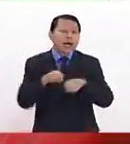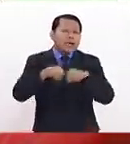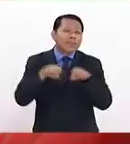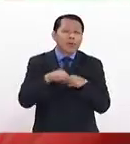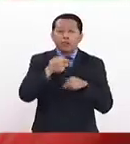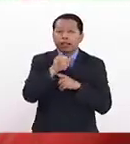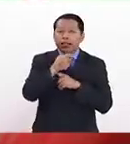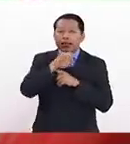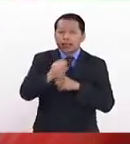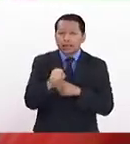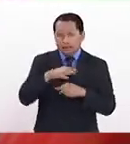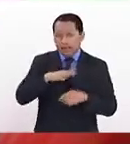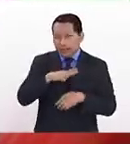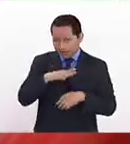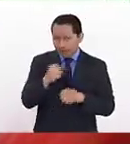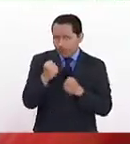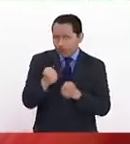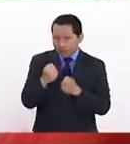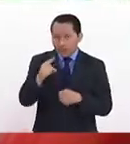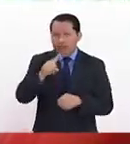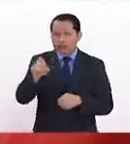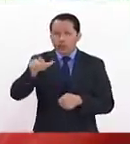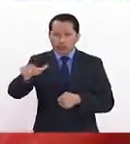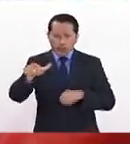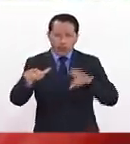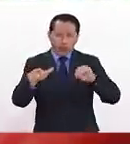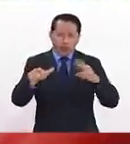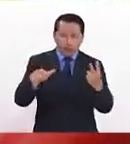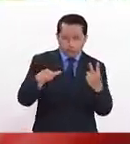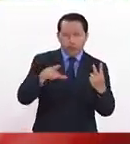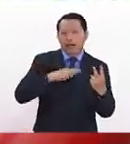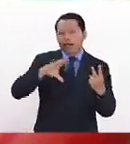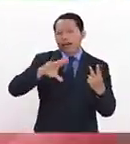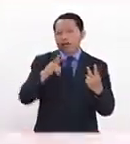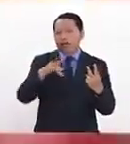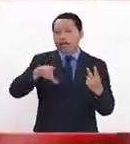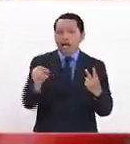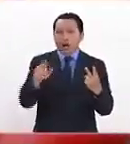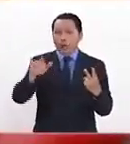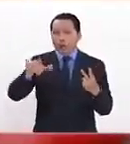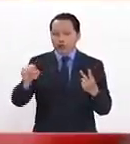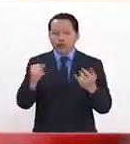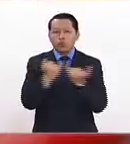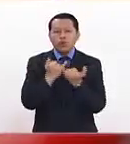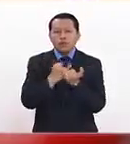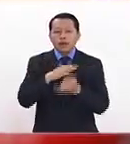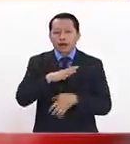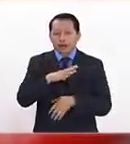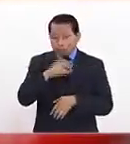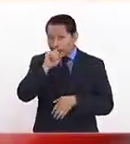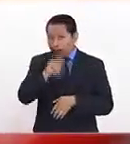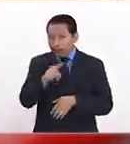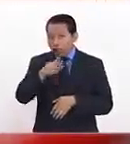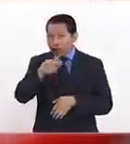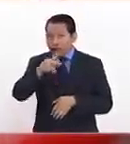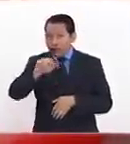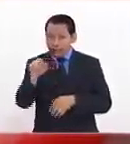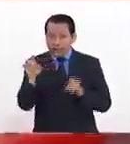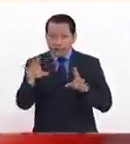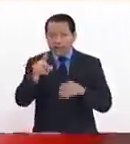Celtics de Boston, impusieron condiciones y vencieron 117-92 a los Chicago Bulls. Grizzlies de Memphis dio cuenta de los Clippers de Los